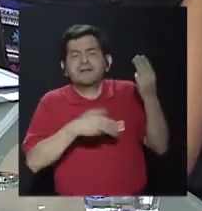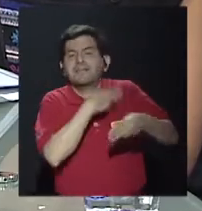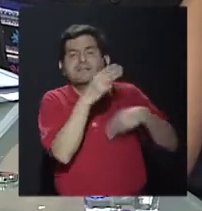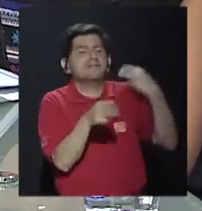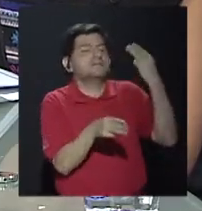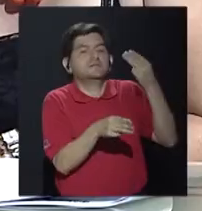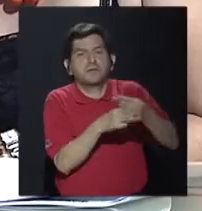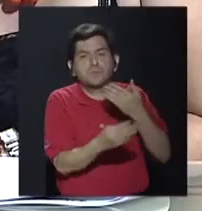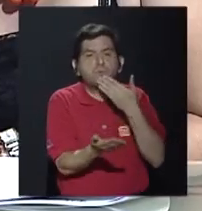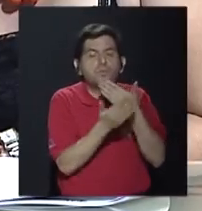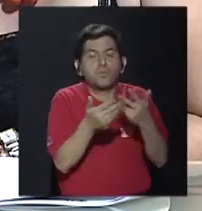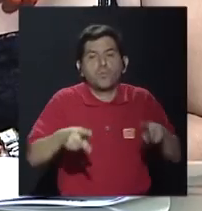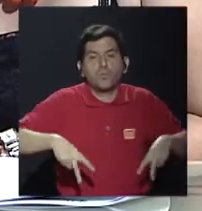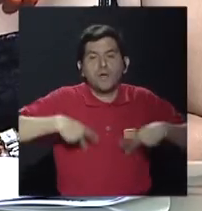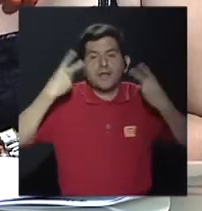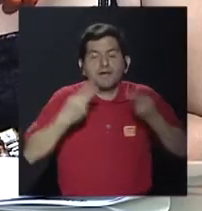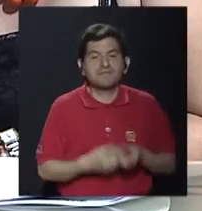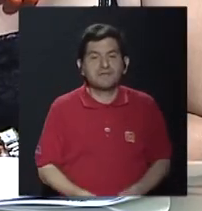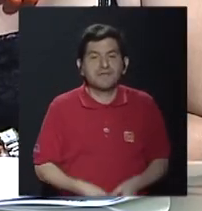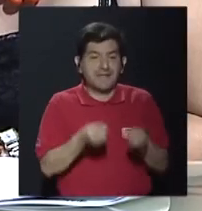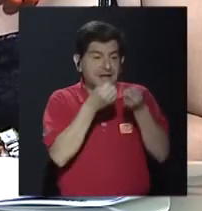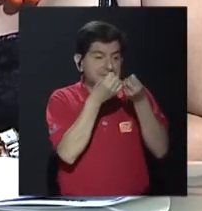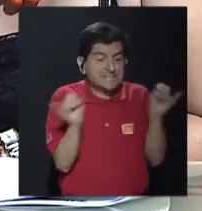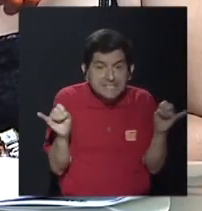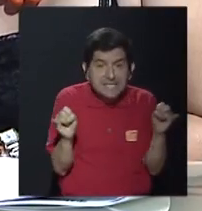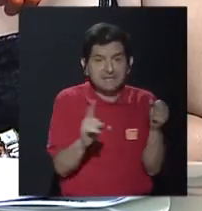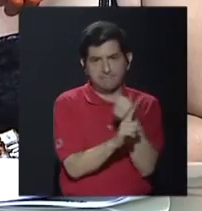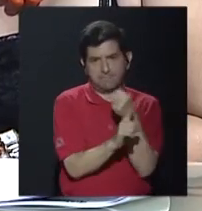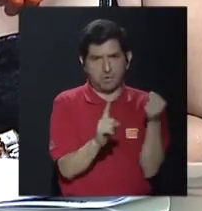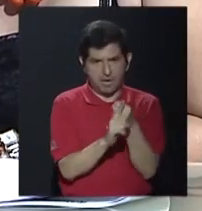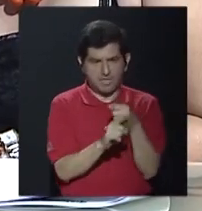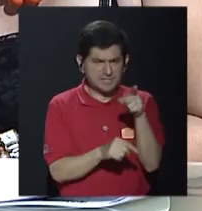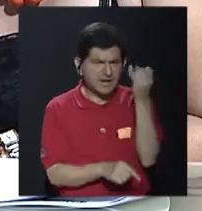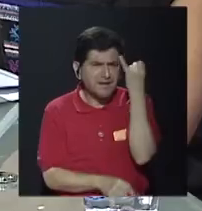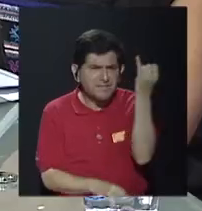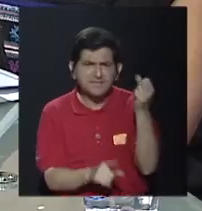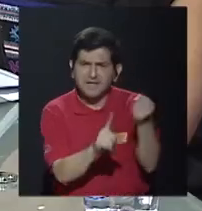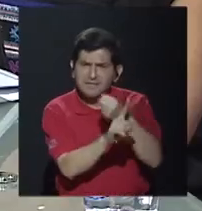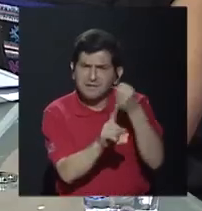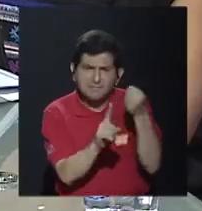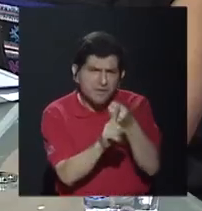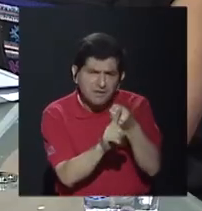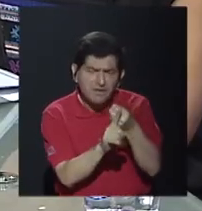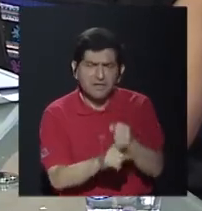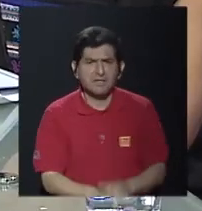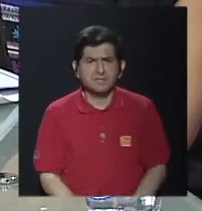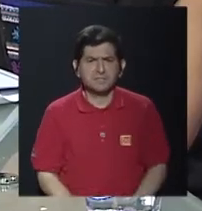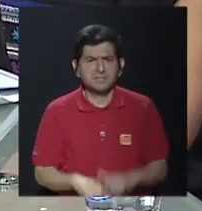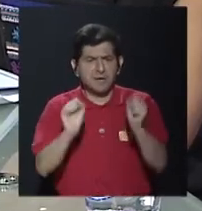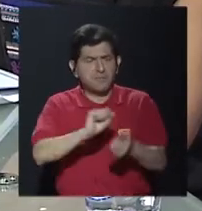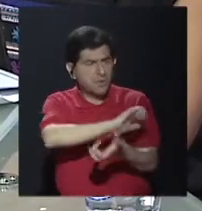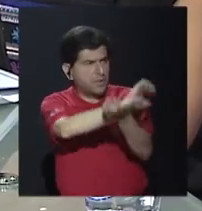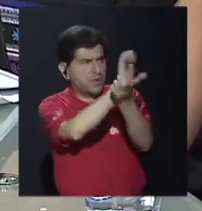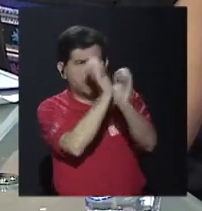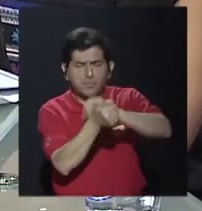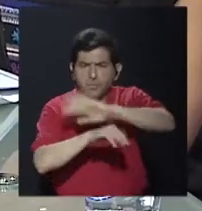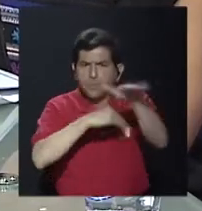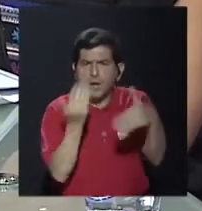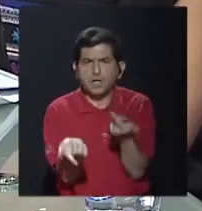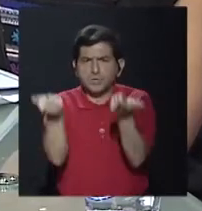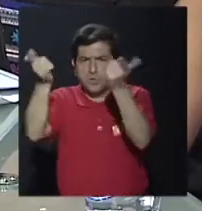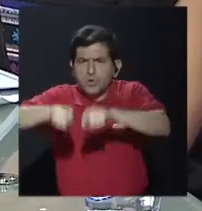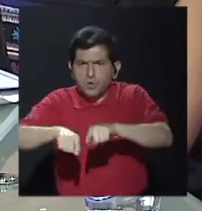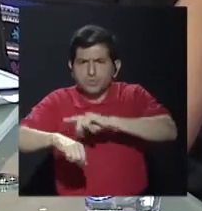tendría muy buen vivir si no hubiera violencia. Y ese concepto de violencia lo podemos extrapolar a todo lo que pasa